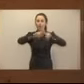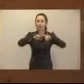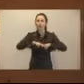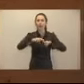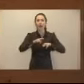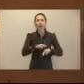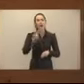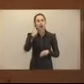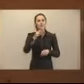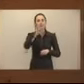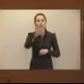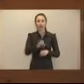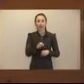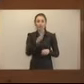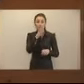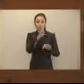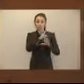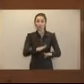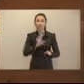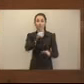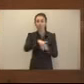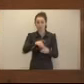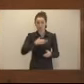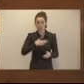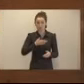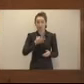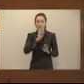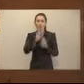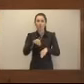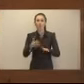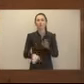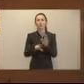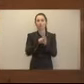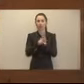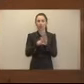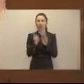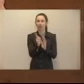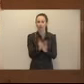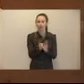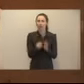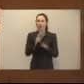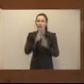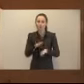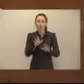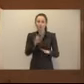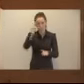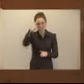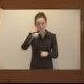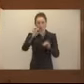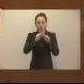destos baremos. Por iso é que el noso voto vei a favor da proposta. Pero conocendo o